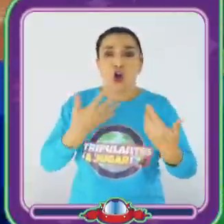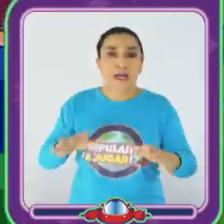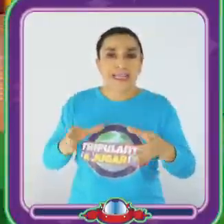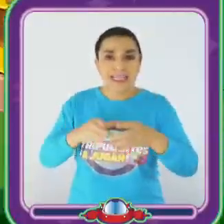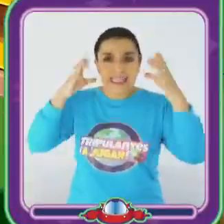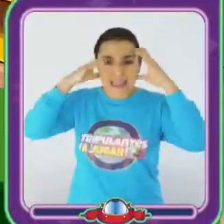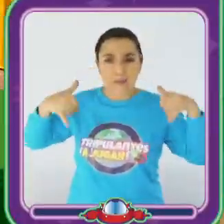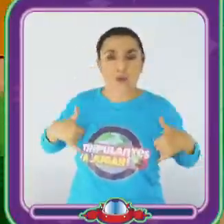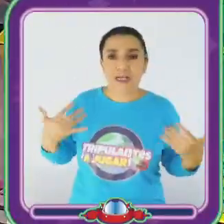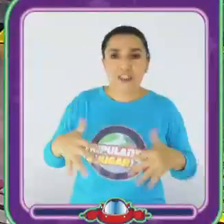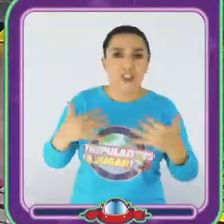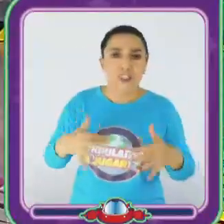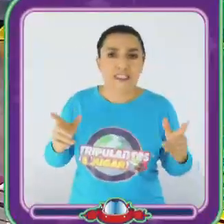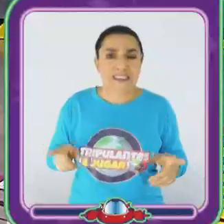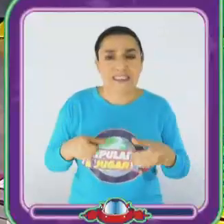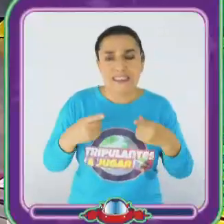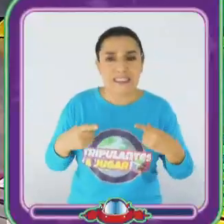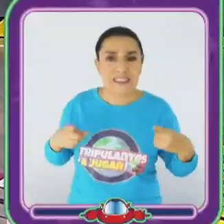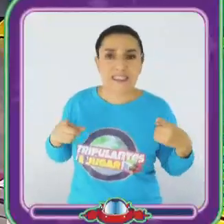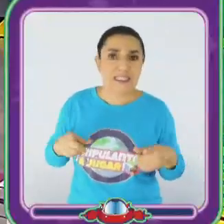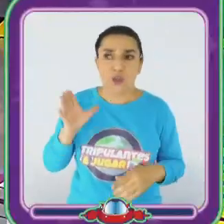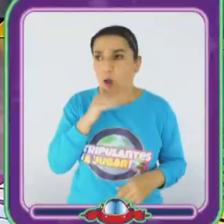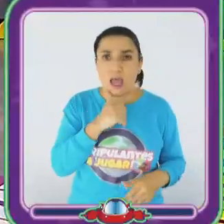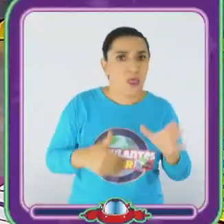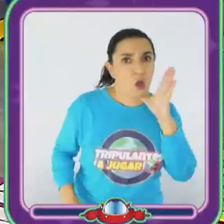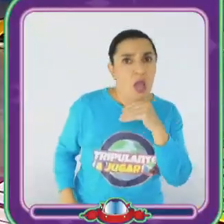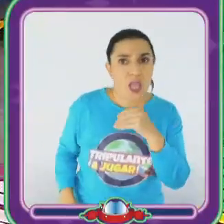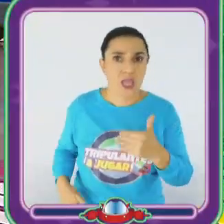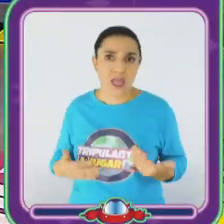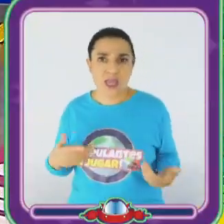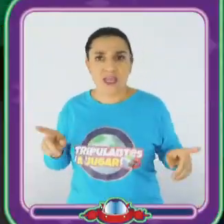tripulación. No hay. No